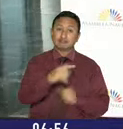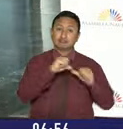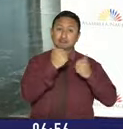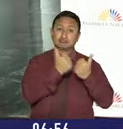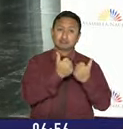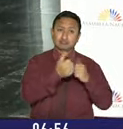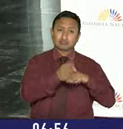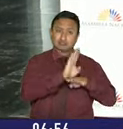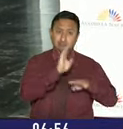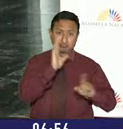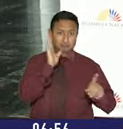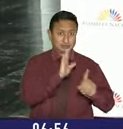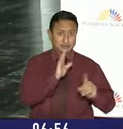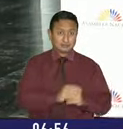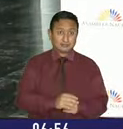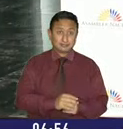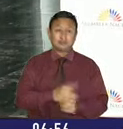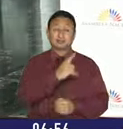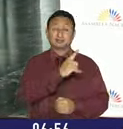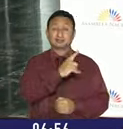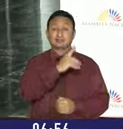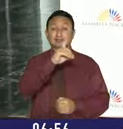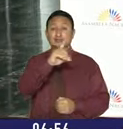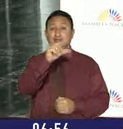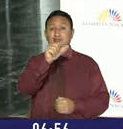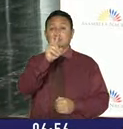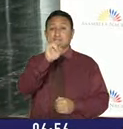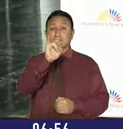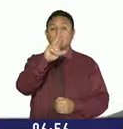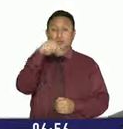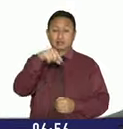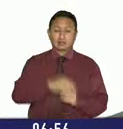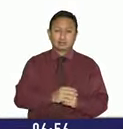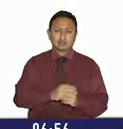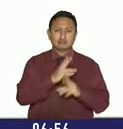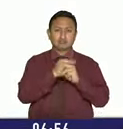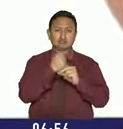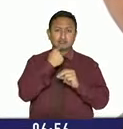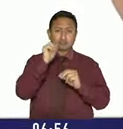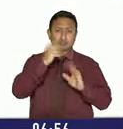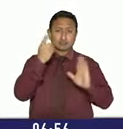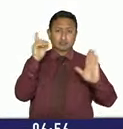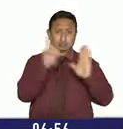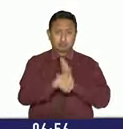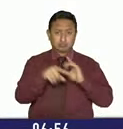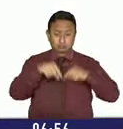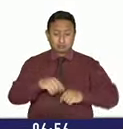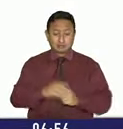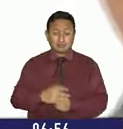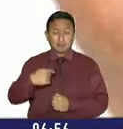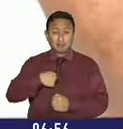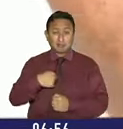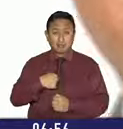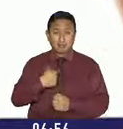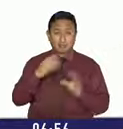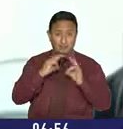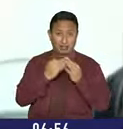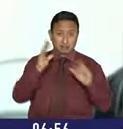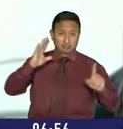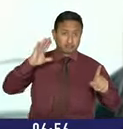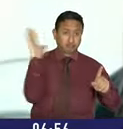Darwin Pereira, quien a través de sus redes sociales denunció que estarían amedrentando a su familia. También que hay asambleístas que